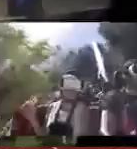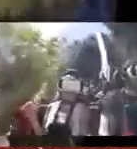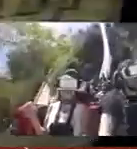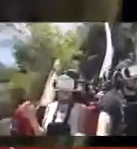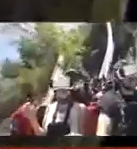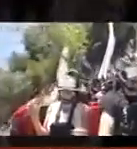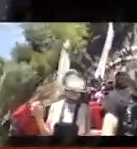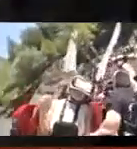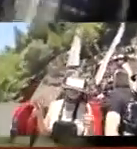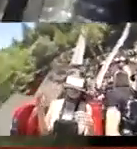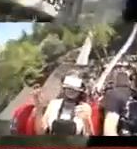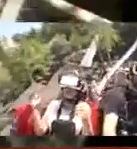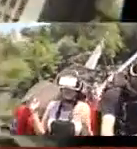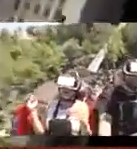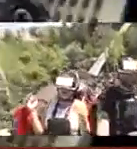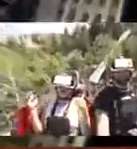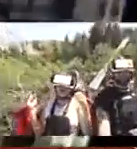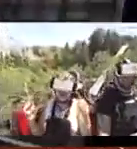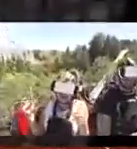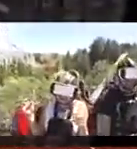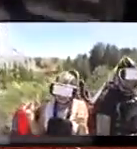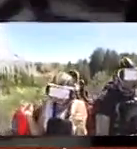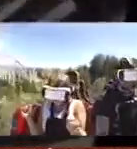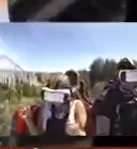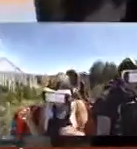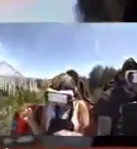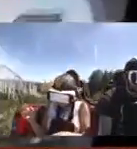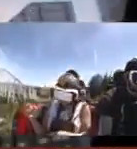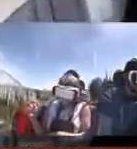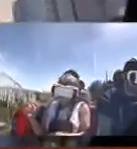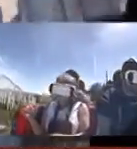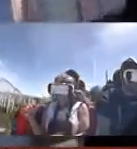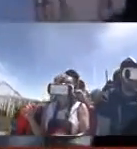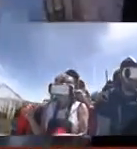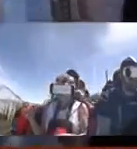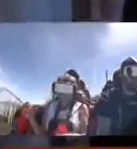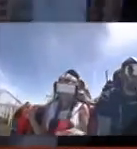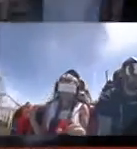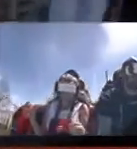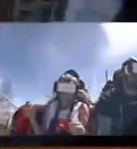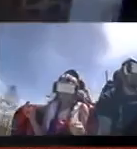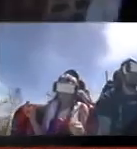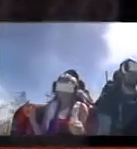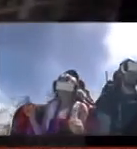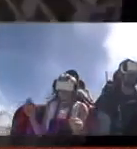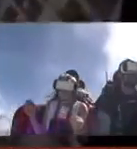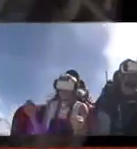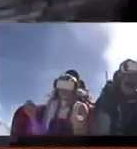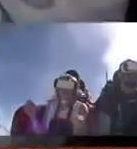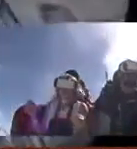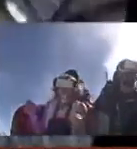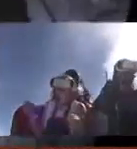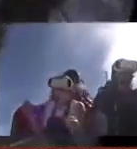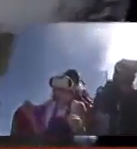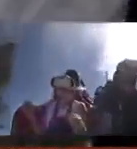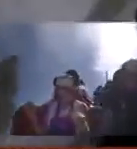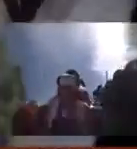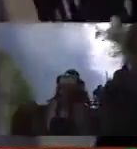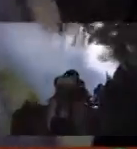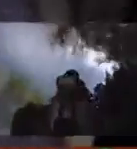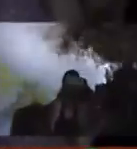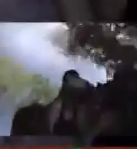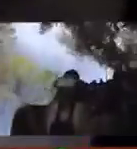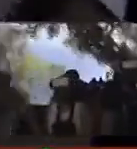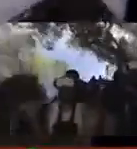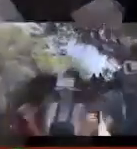al límite, ya que se combinará el vértigo de viajar a toda velocidad y además ser atacados por extraterrestres a bordo de